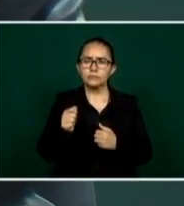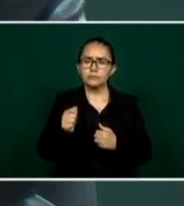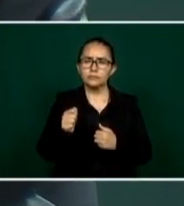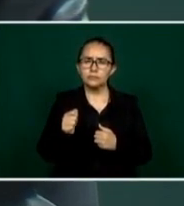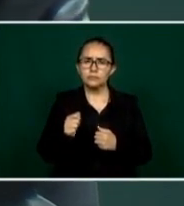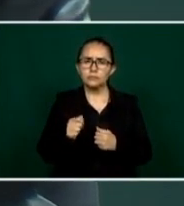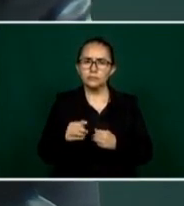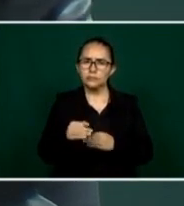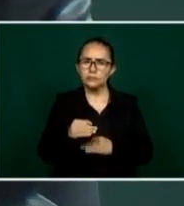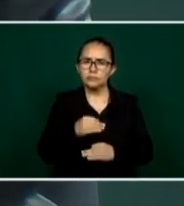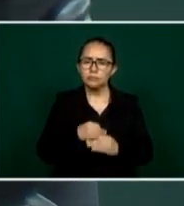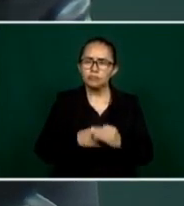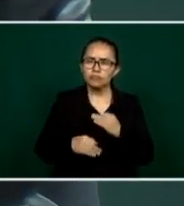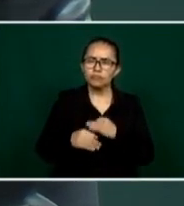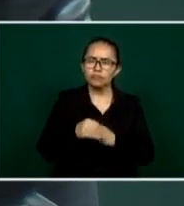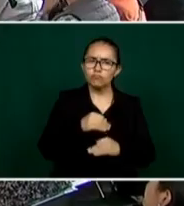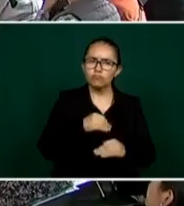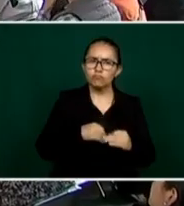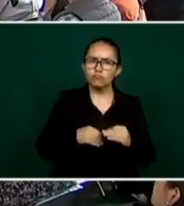desplegando